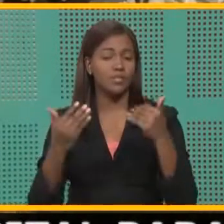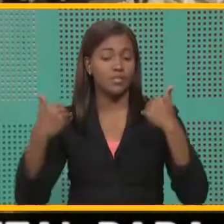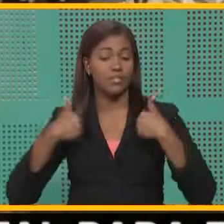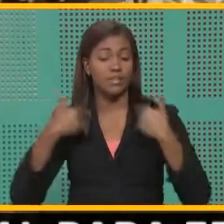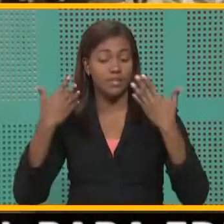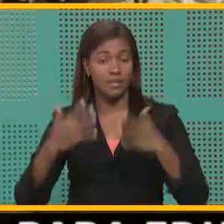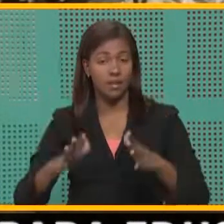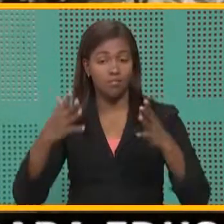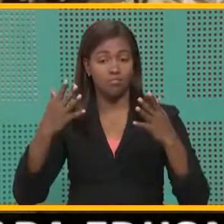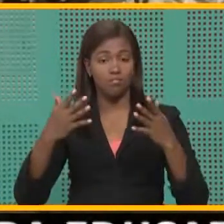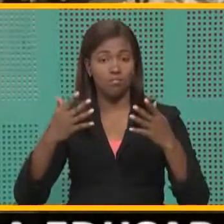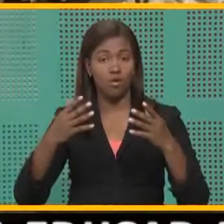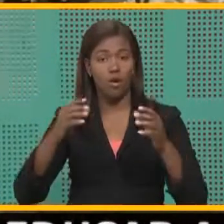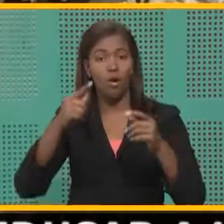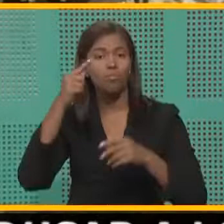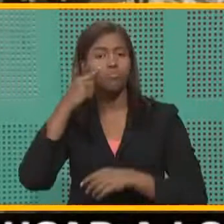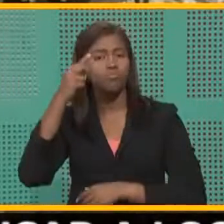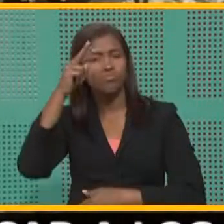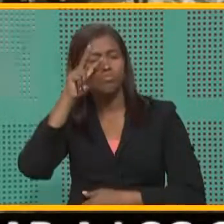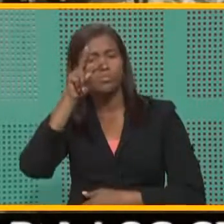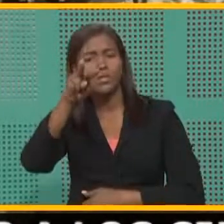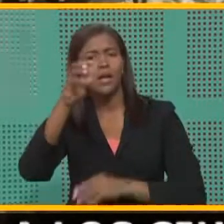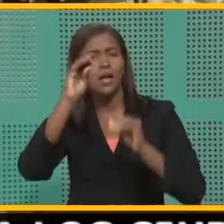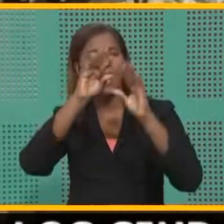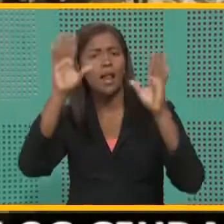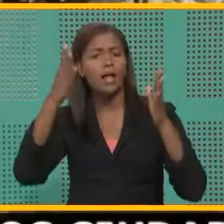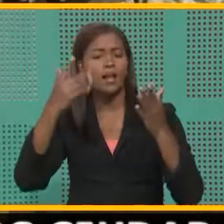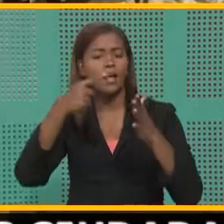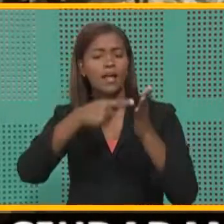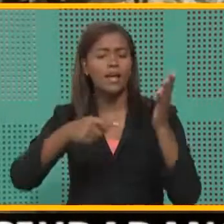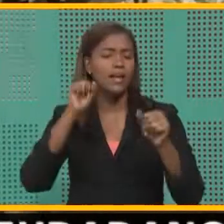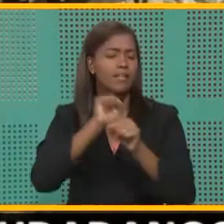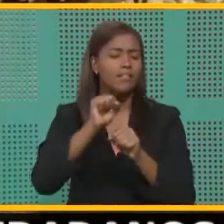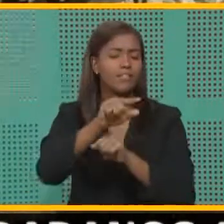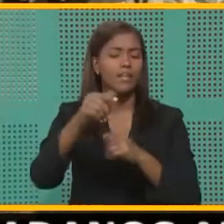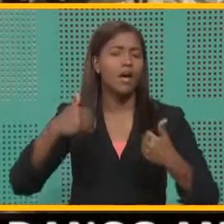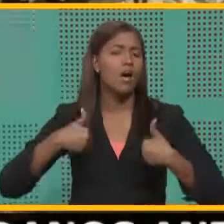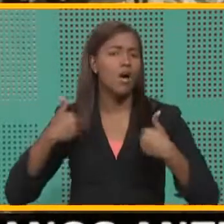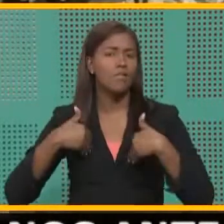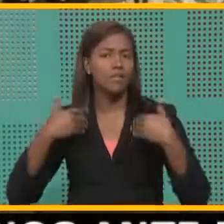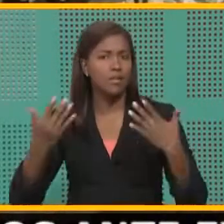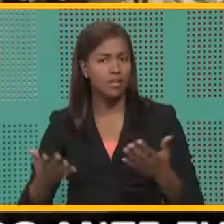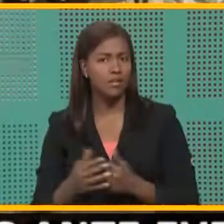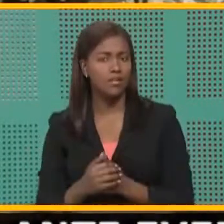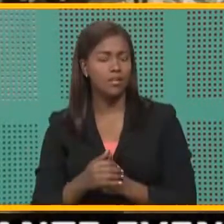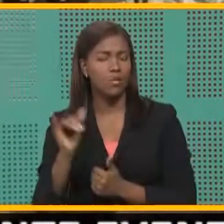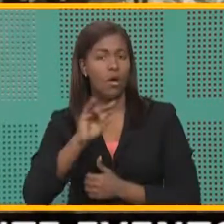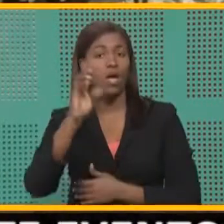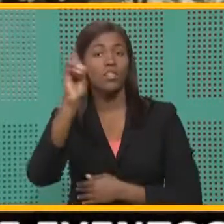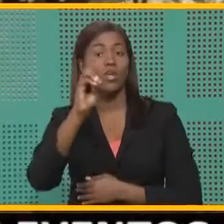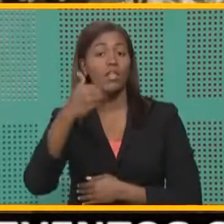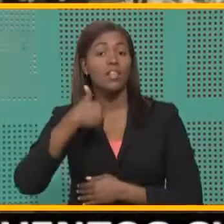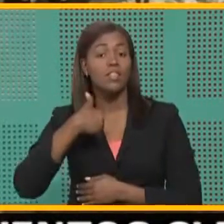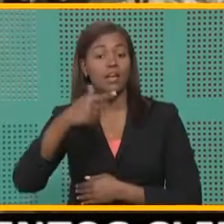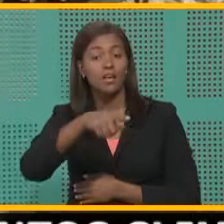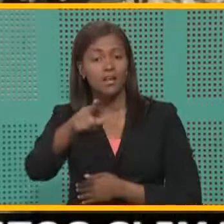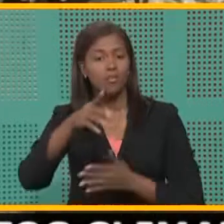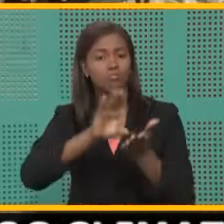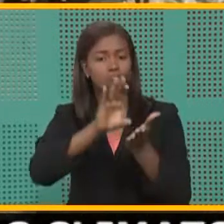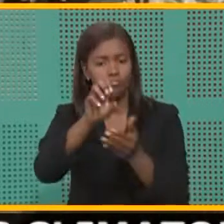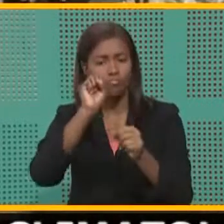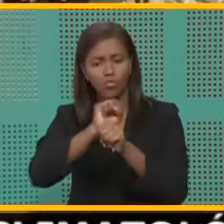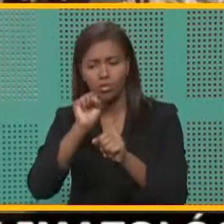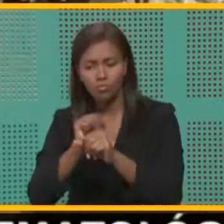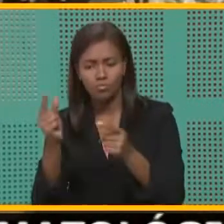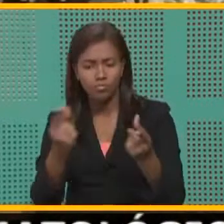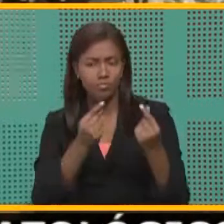una orientación clara de qué se invierte en los jóvenes, pero además, ¿dónde están esas inversiones y hacia